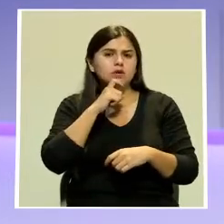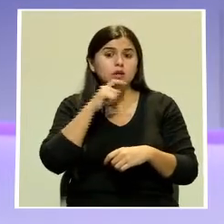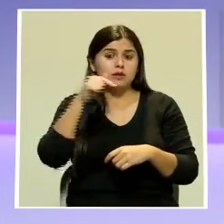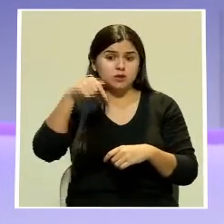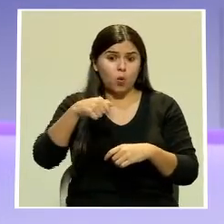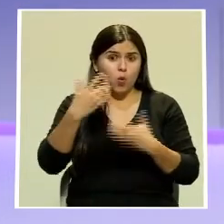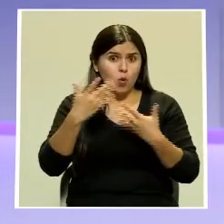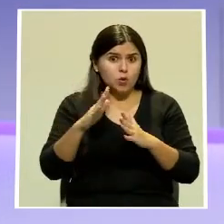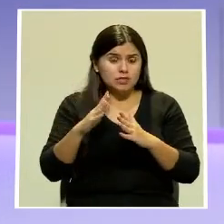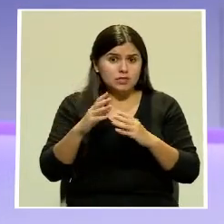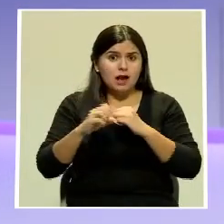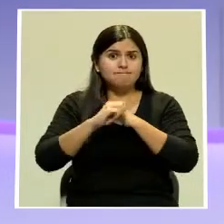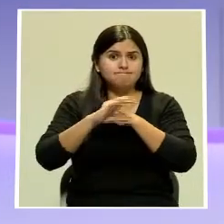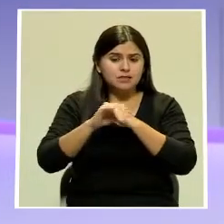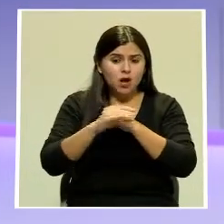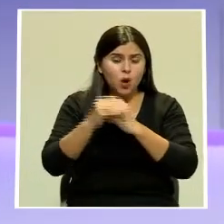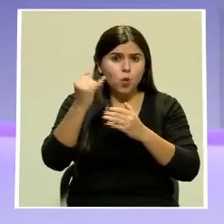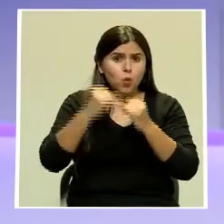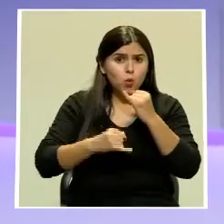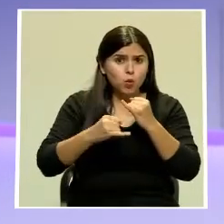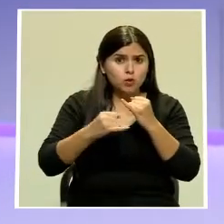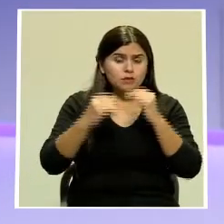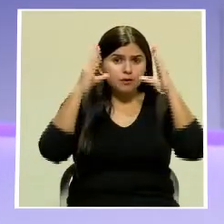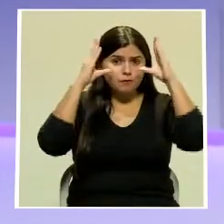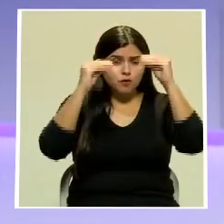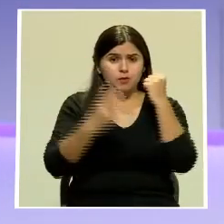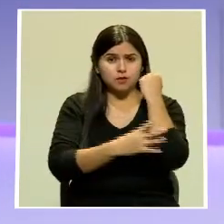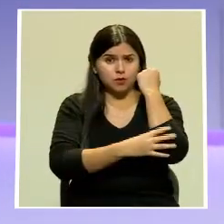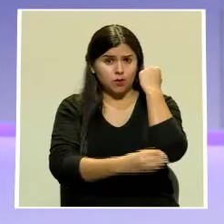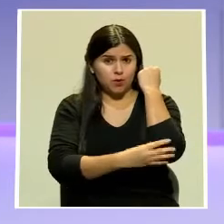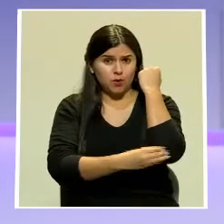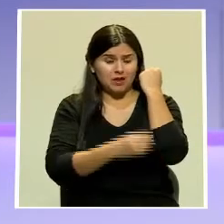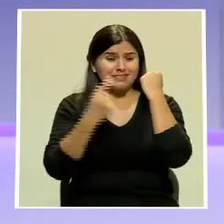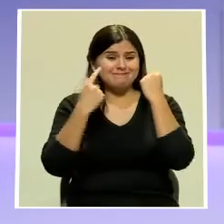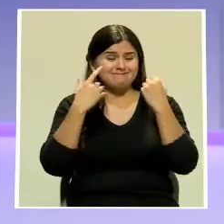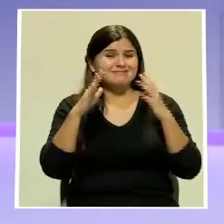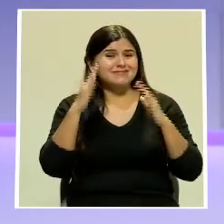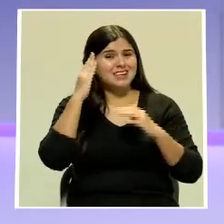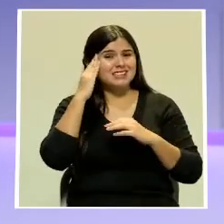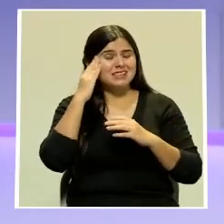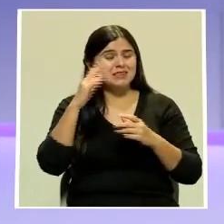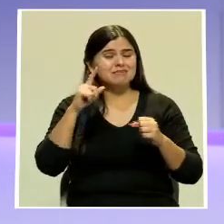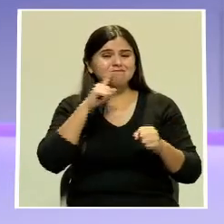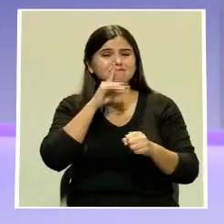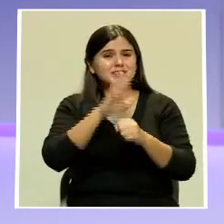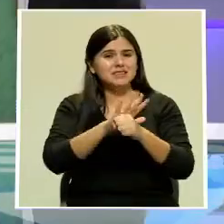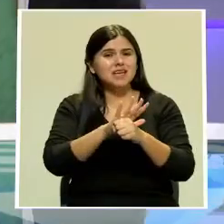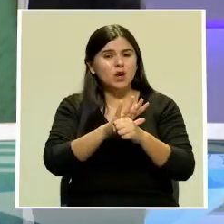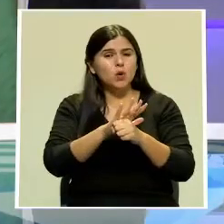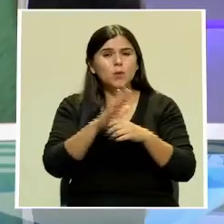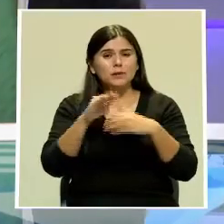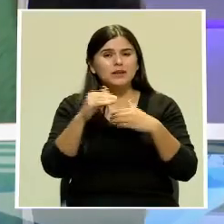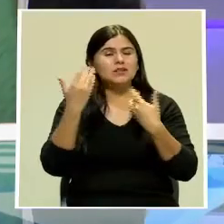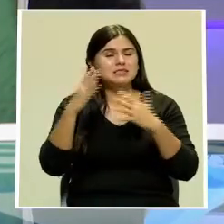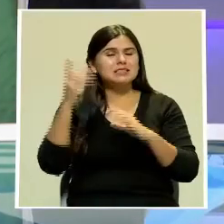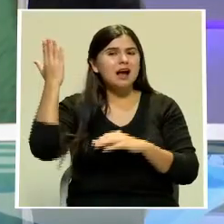últimos datos sobre pobreza, lamentablemente como era de esperar, se cumplen las predicciones y el país llega